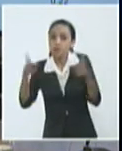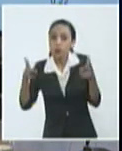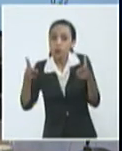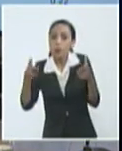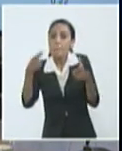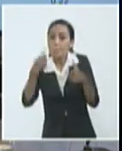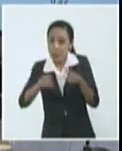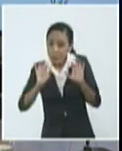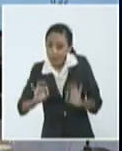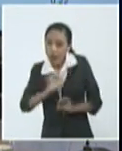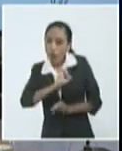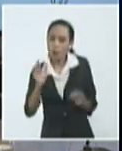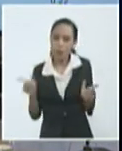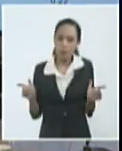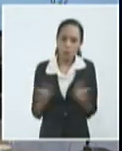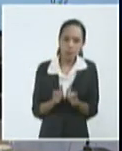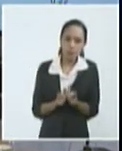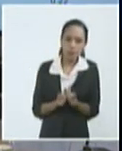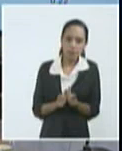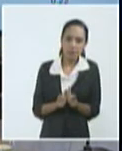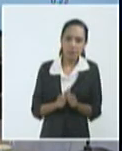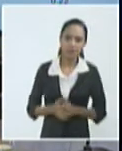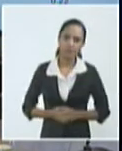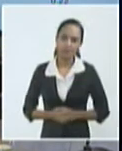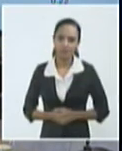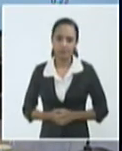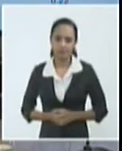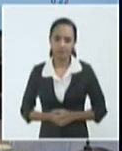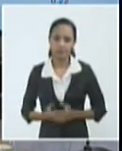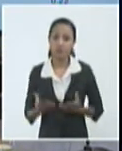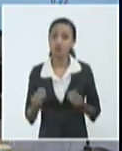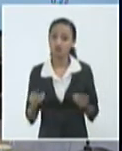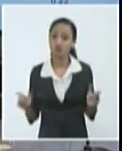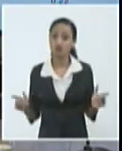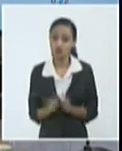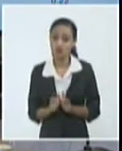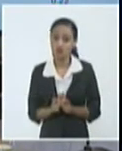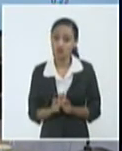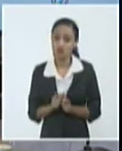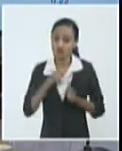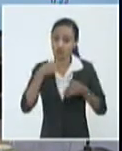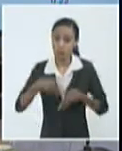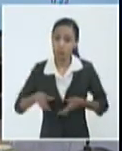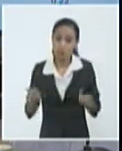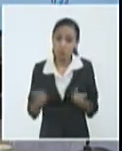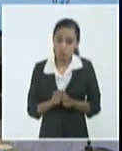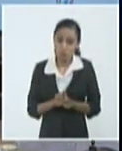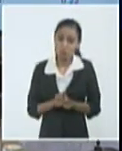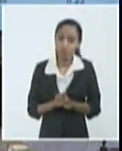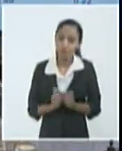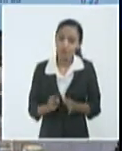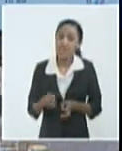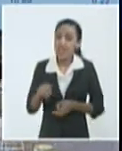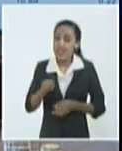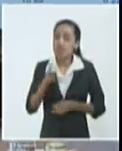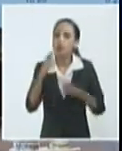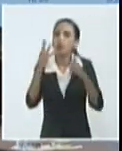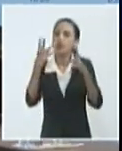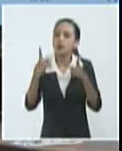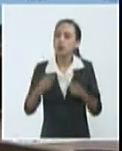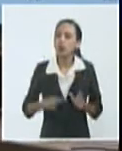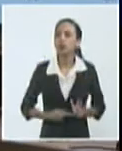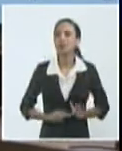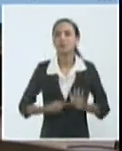lo que sucede en el mundo en 2 o 3 veces. Y yo creo que esos son resultados que realmente reconocen